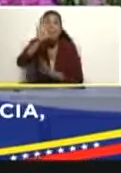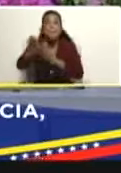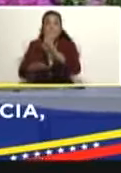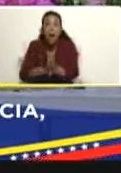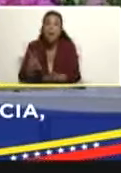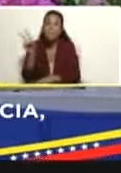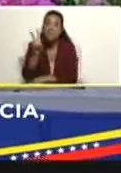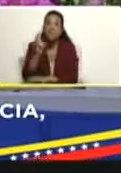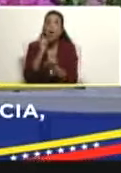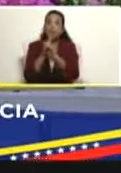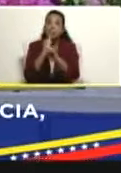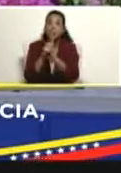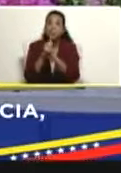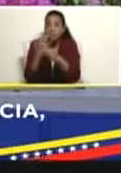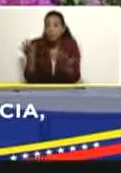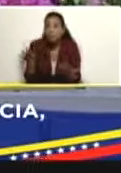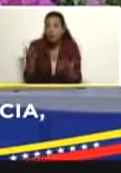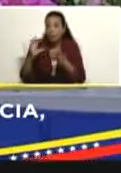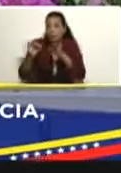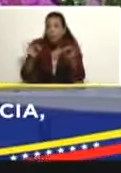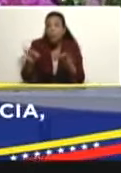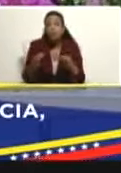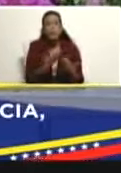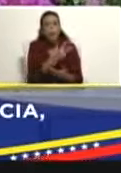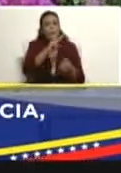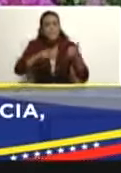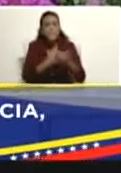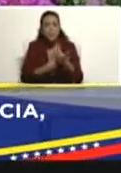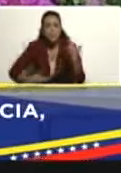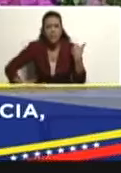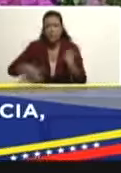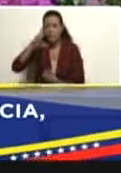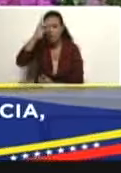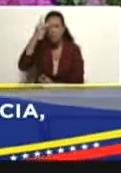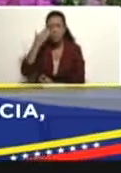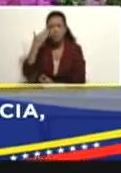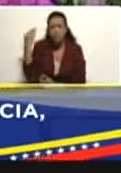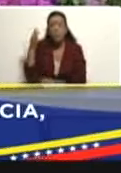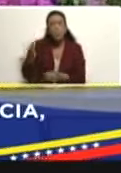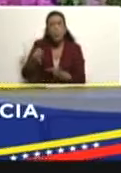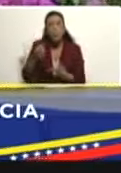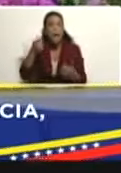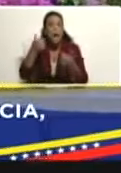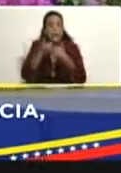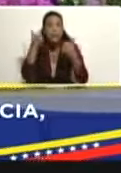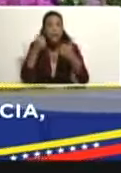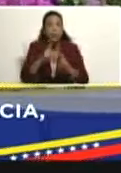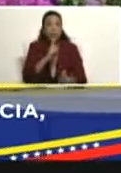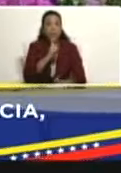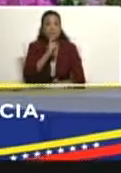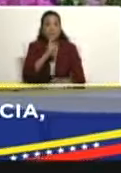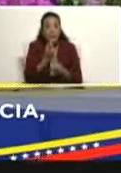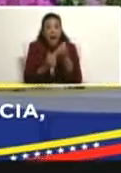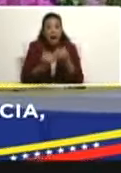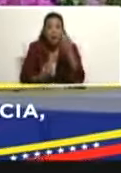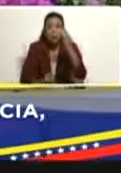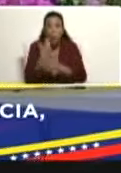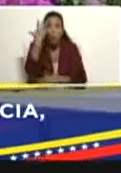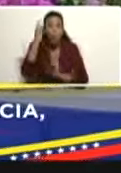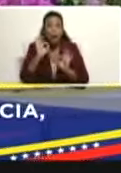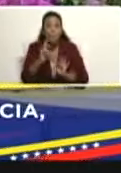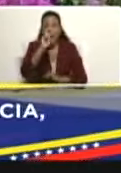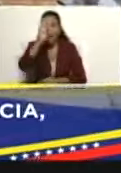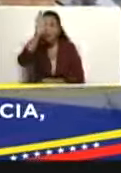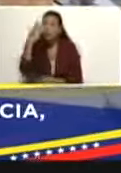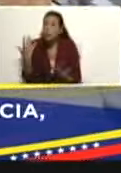en la Venezuela digital. Yo quisiera que nuestra vicepresidenta ejecutiva nos hablara un poco de los retos que tenemos en la economía digital para los años